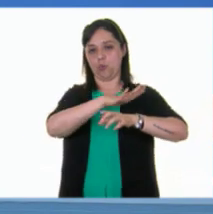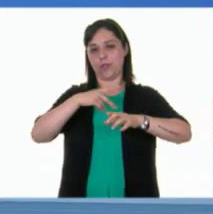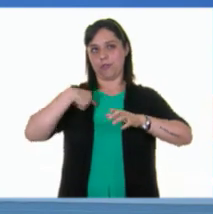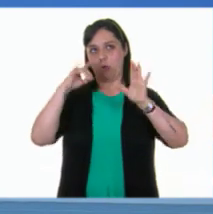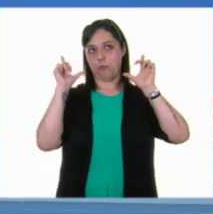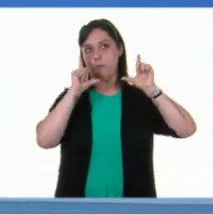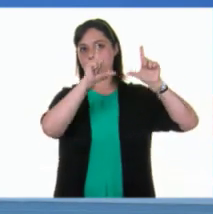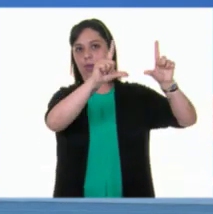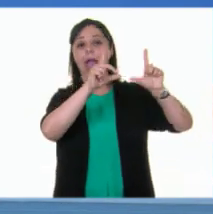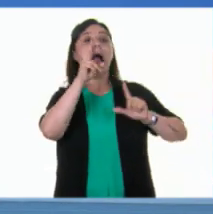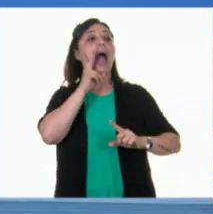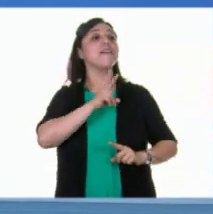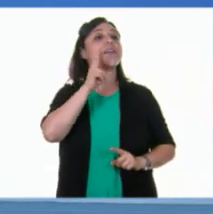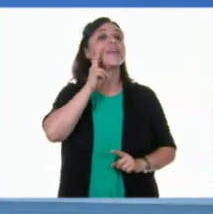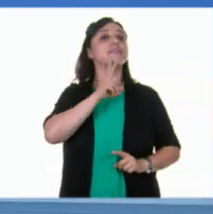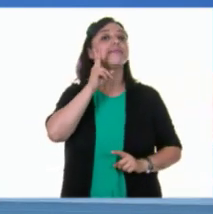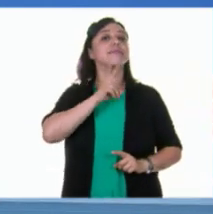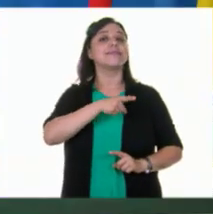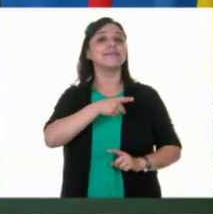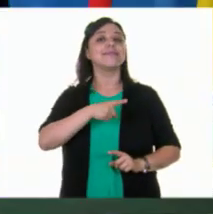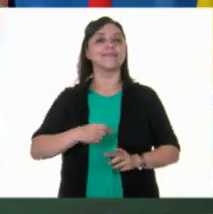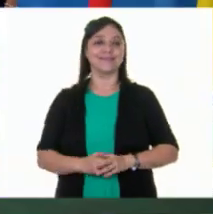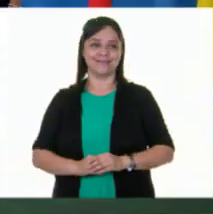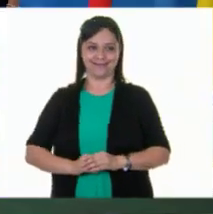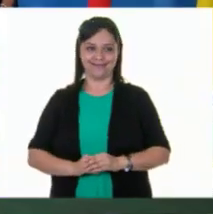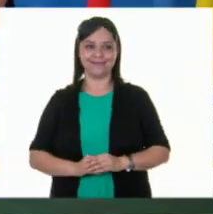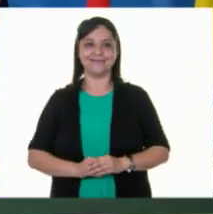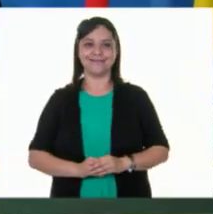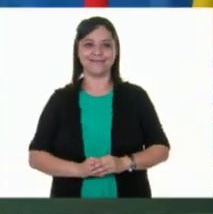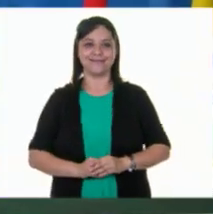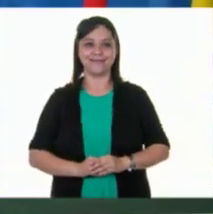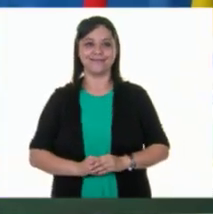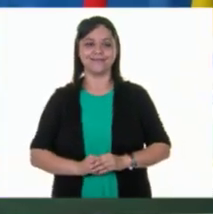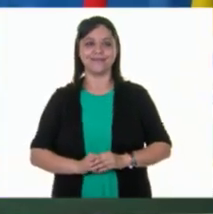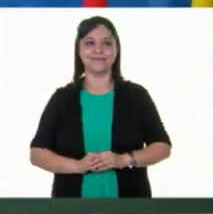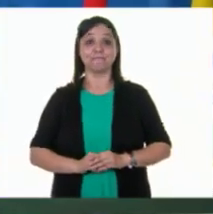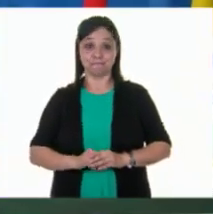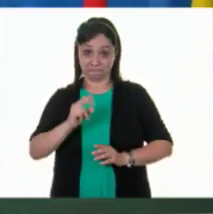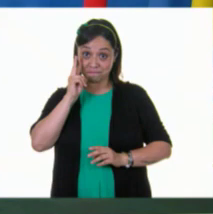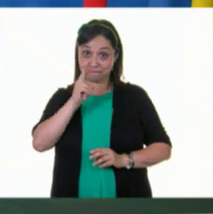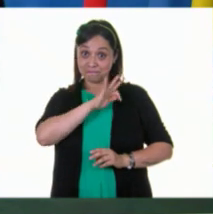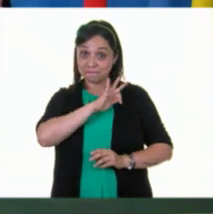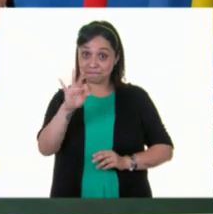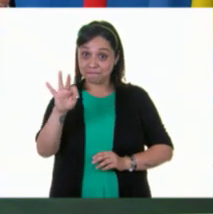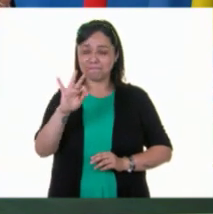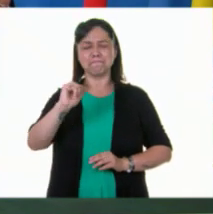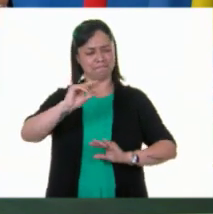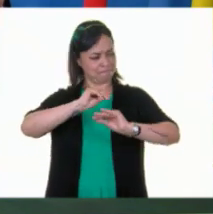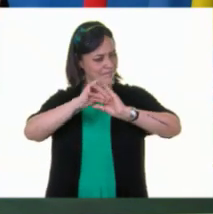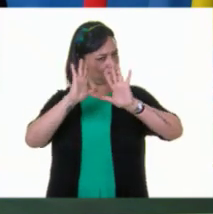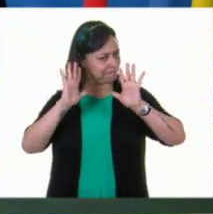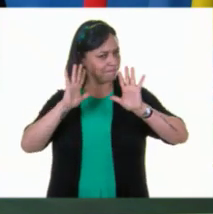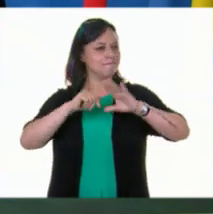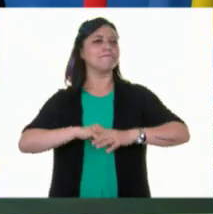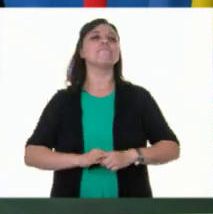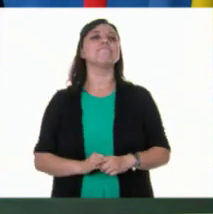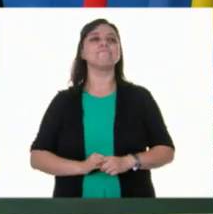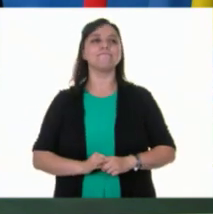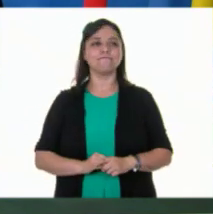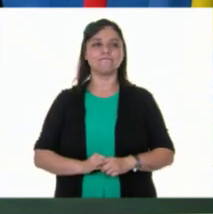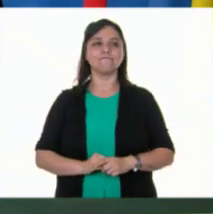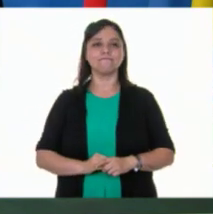enséñanoslo. Ay, A ver, ¿te ayudo? ¡Wow! ¡Órale! está ¿lo podemos ver? grandote. Sí, claro. A ver, Es vamos. sobre